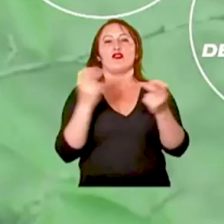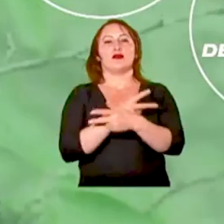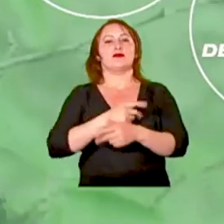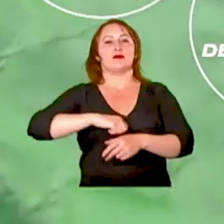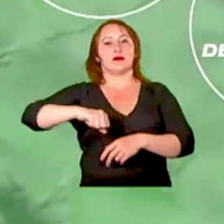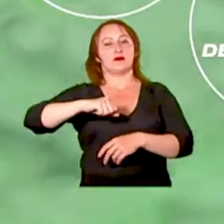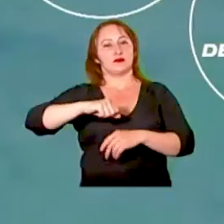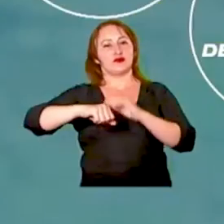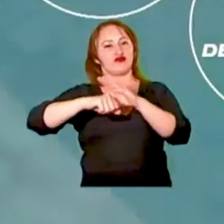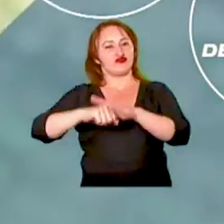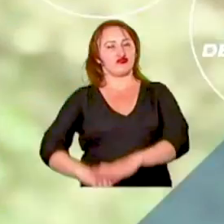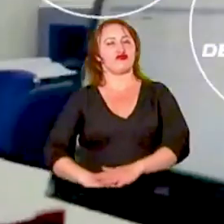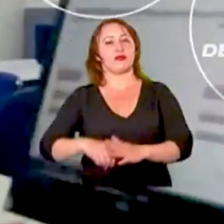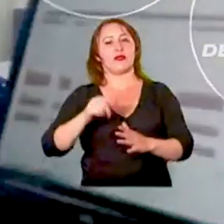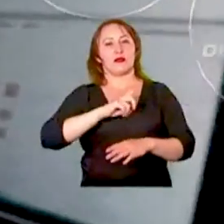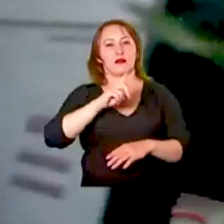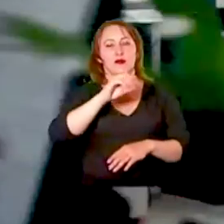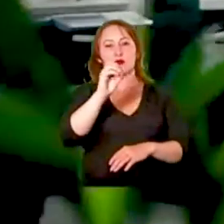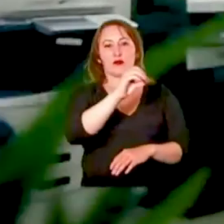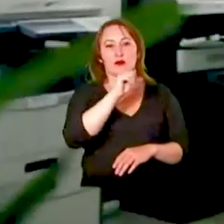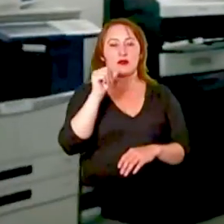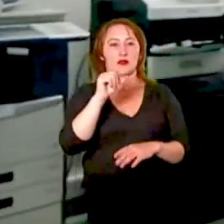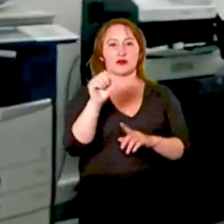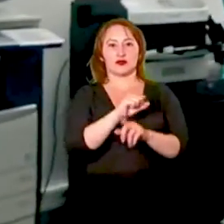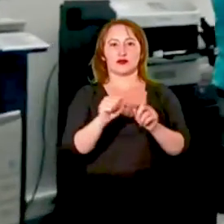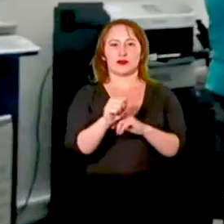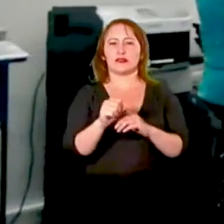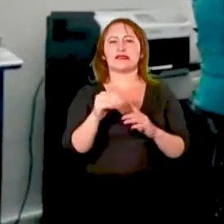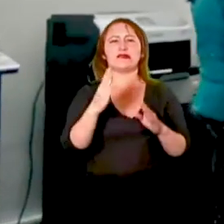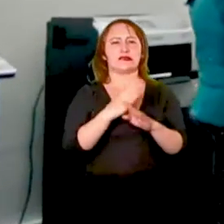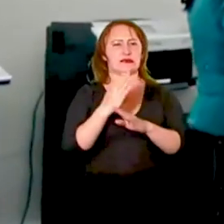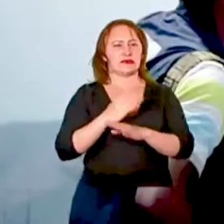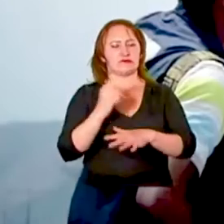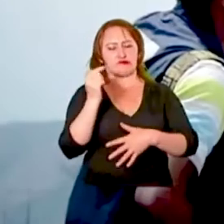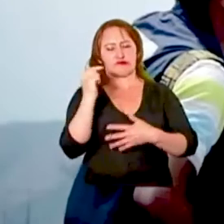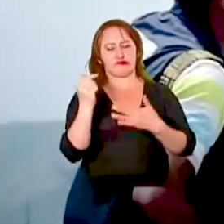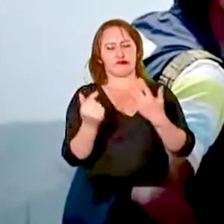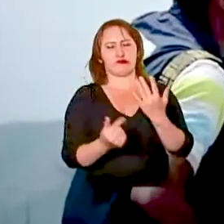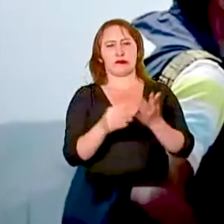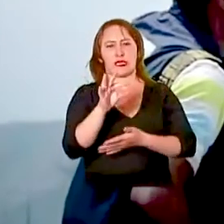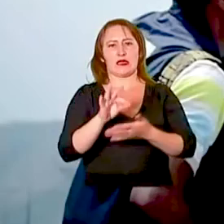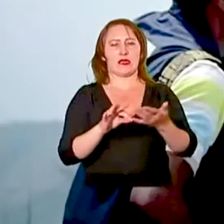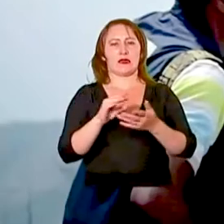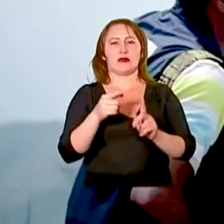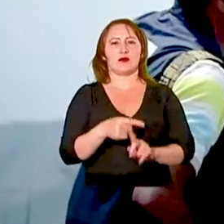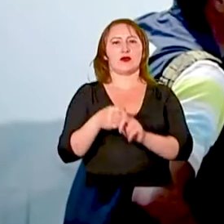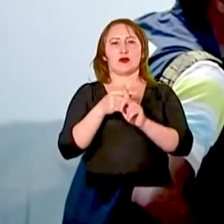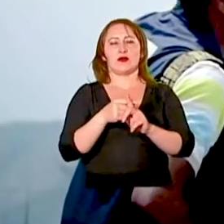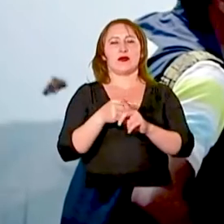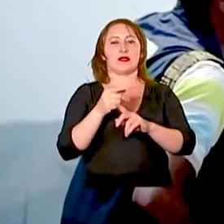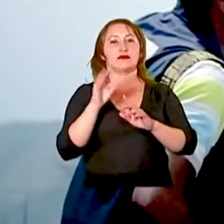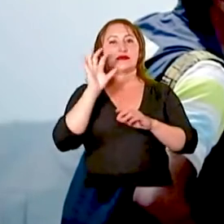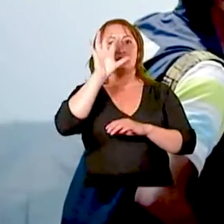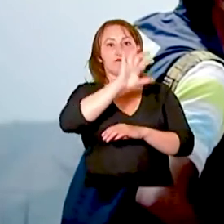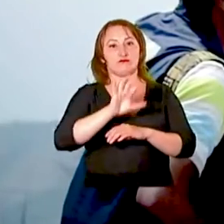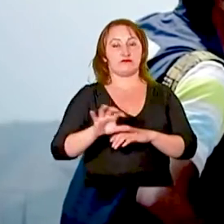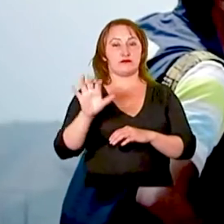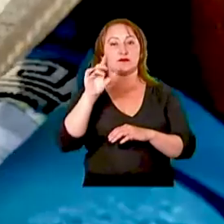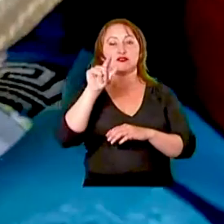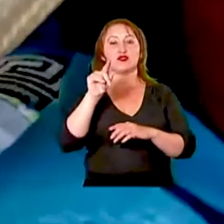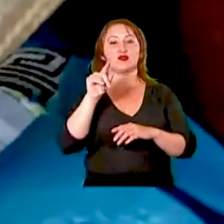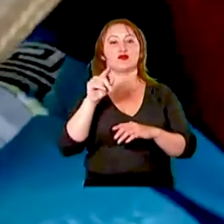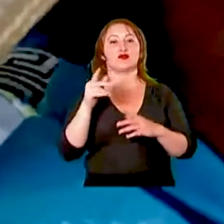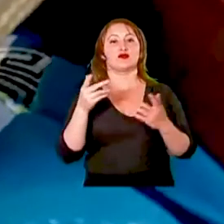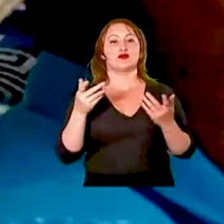humanos de líderes y lideresas sociales fueron algunas de las problemáticas que ocuparon la agenda de los procuradores regionales y provinciales en todo